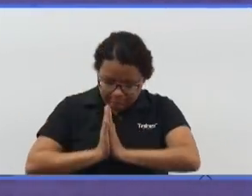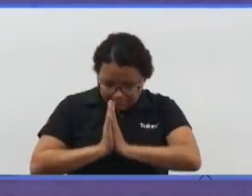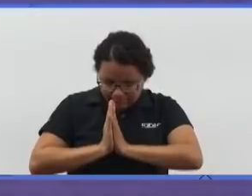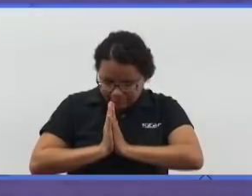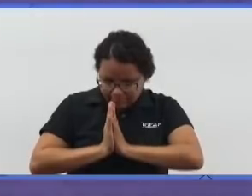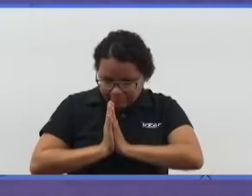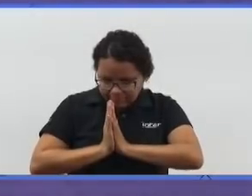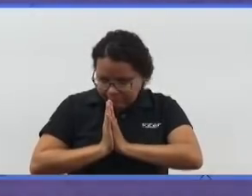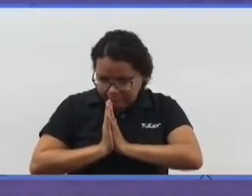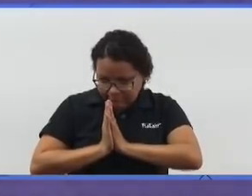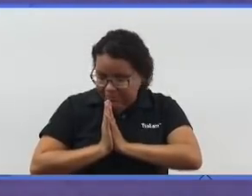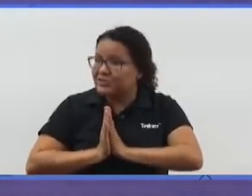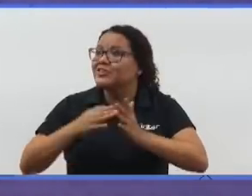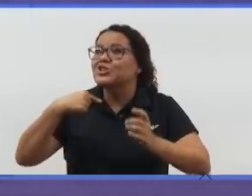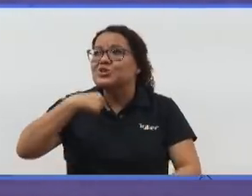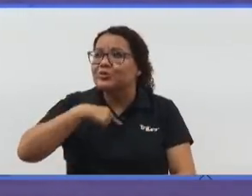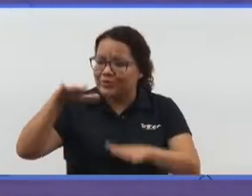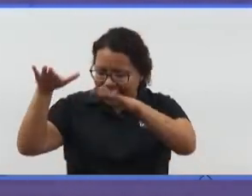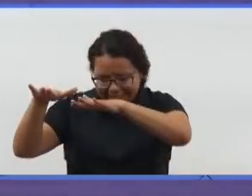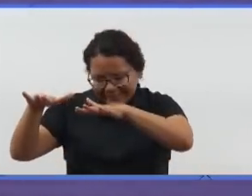agradecer lo importante